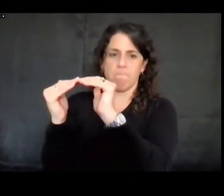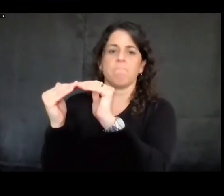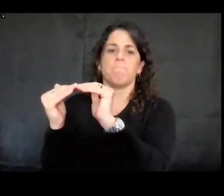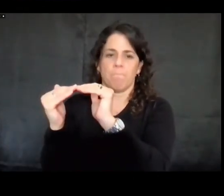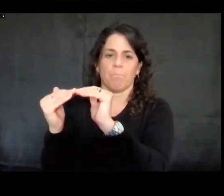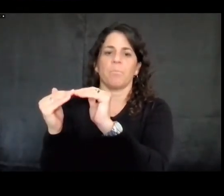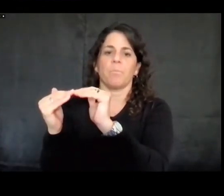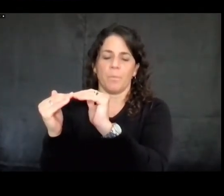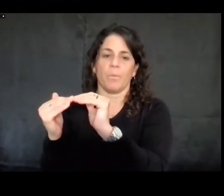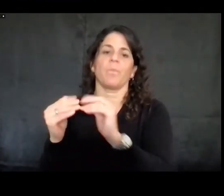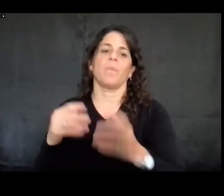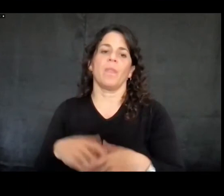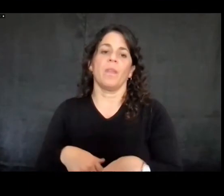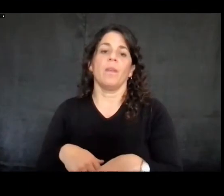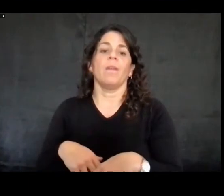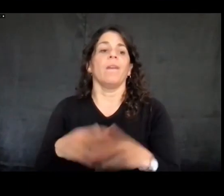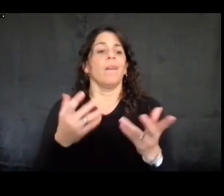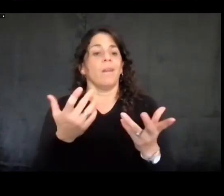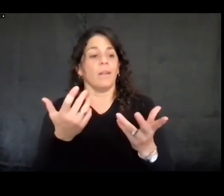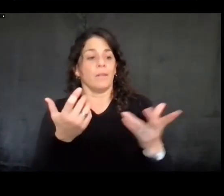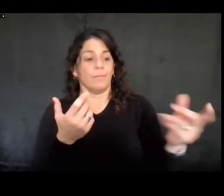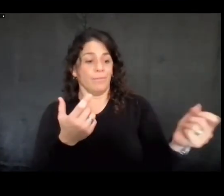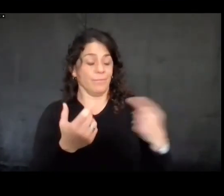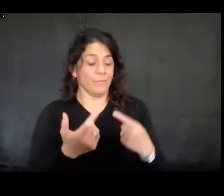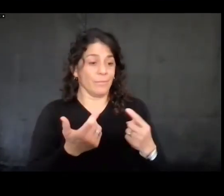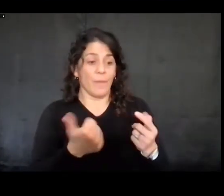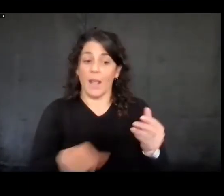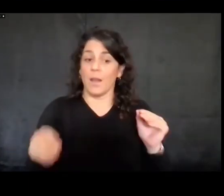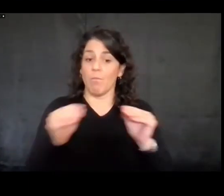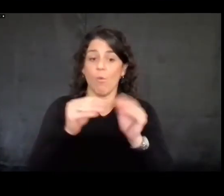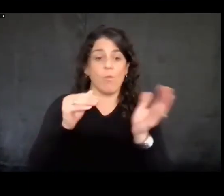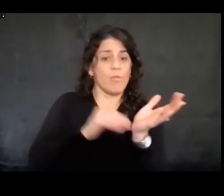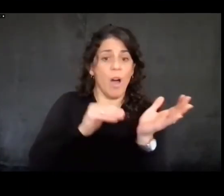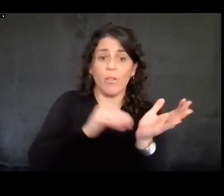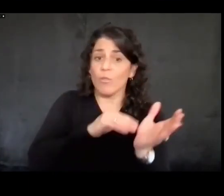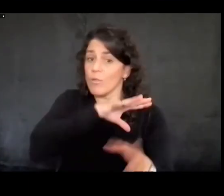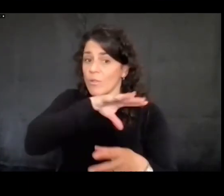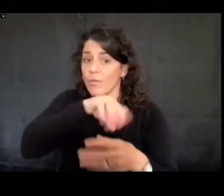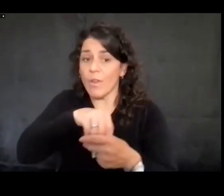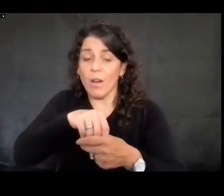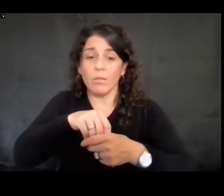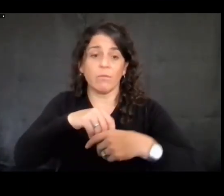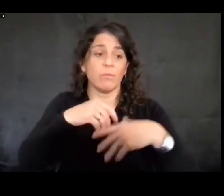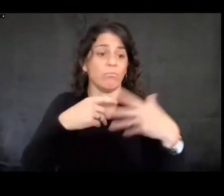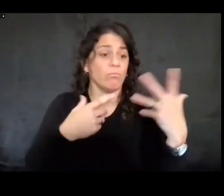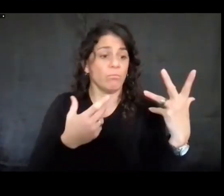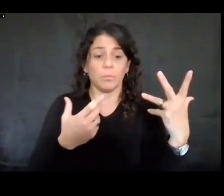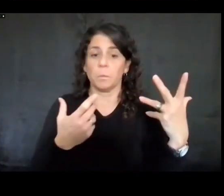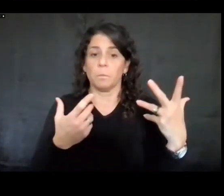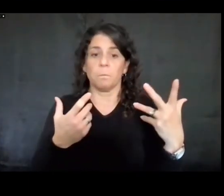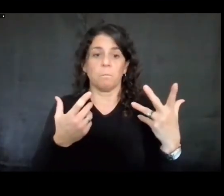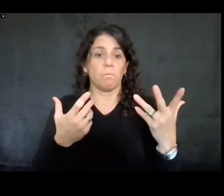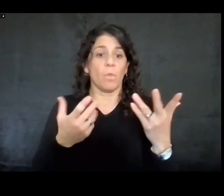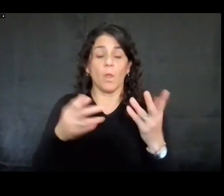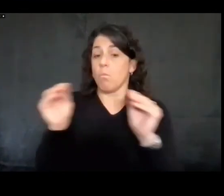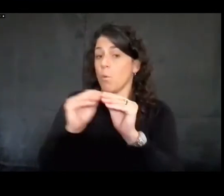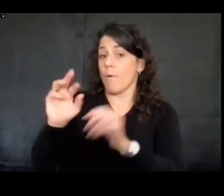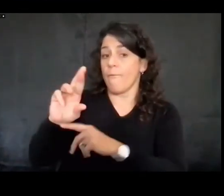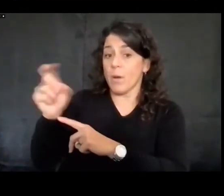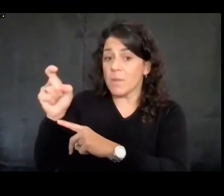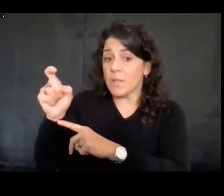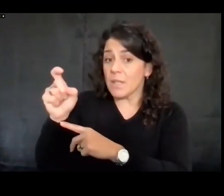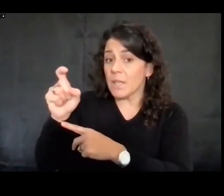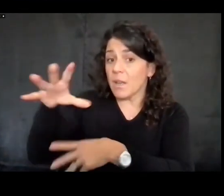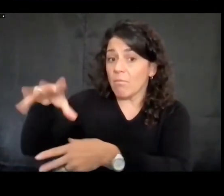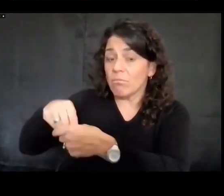o algún aumento en proveedores adicionales en esas áreas como por ejemplo a otras